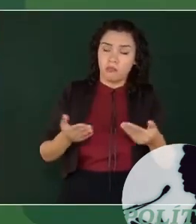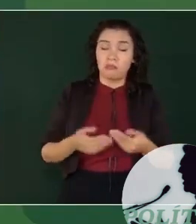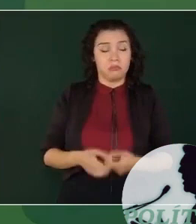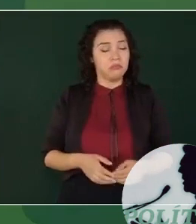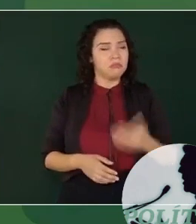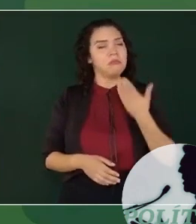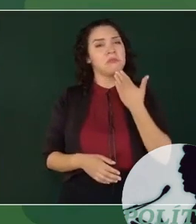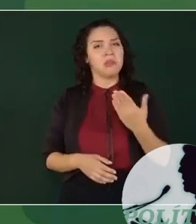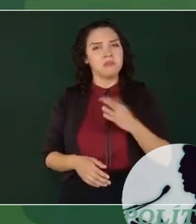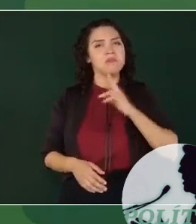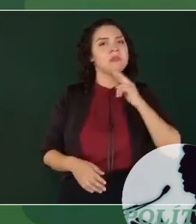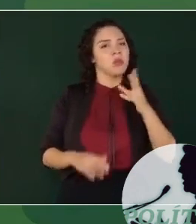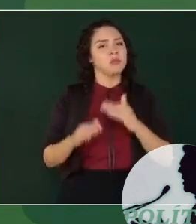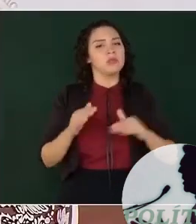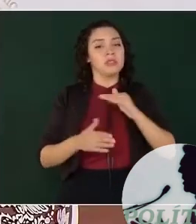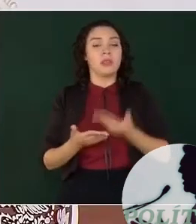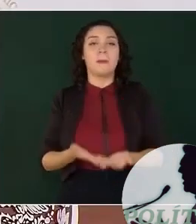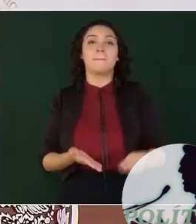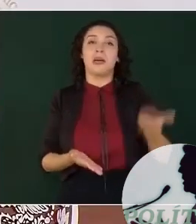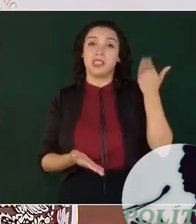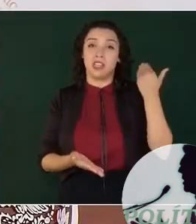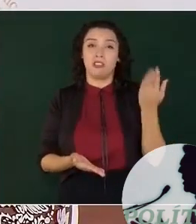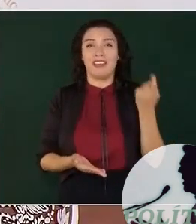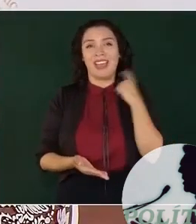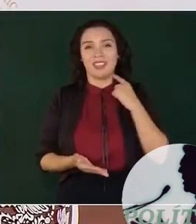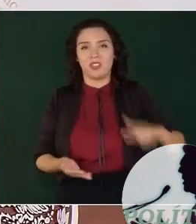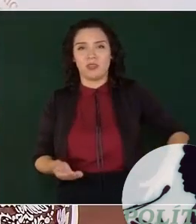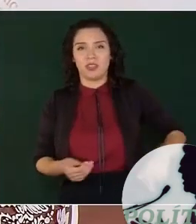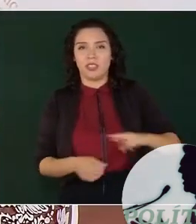cuando estaba el gobernador que salió.